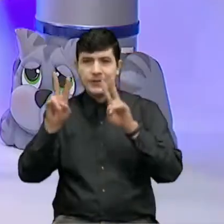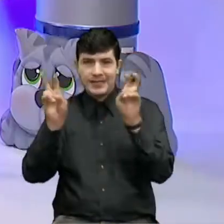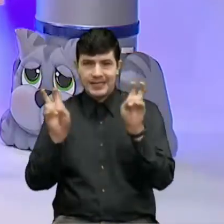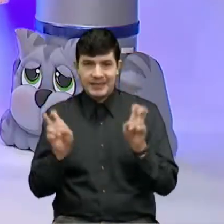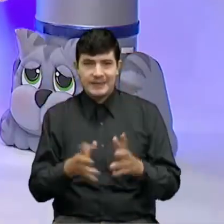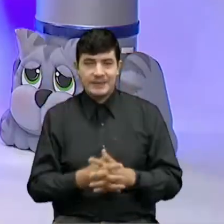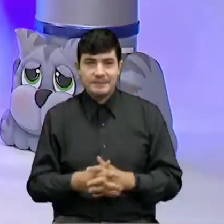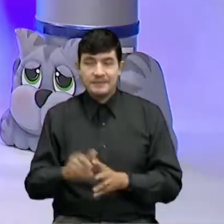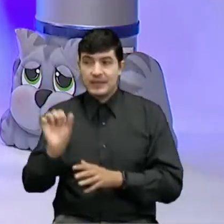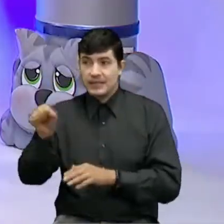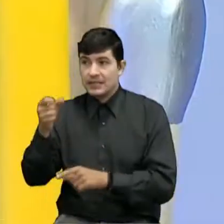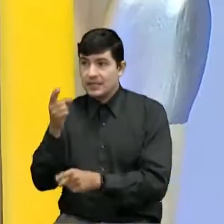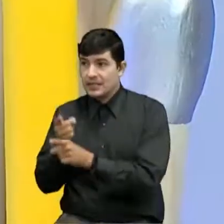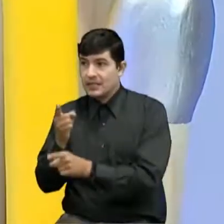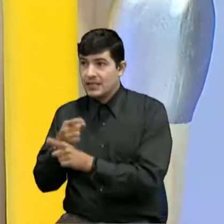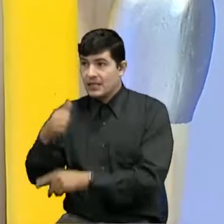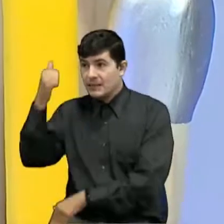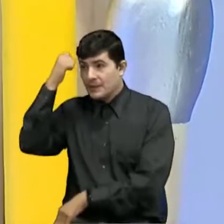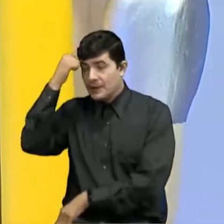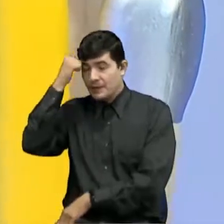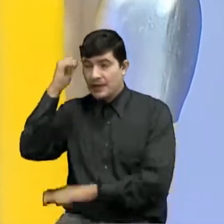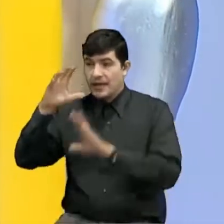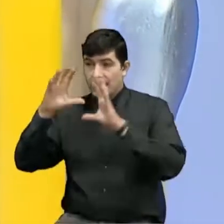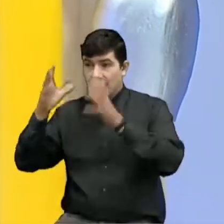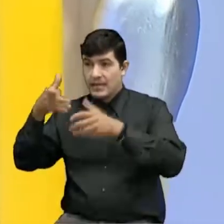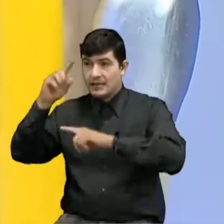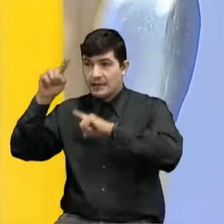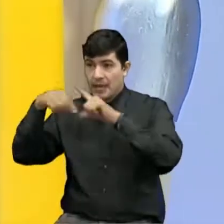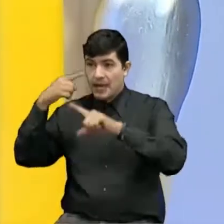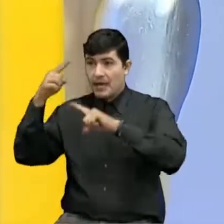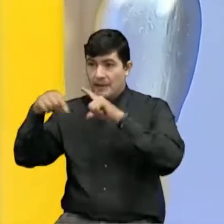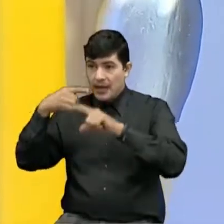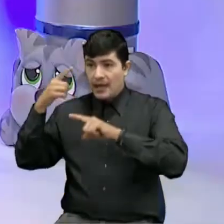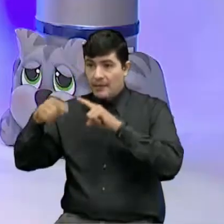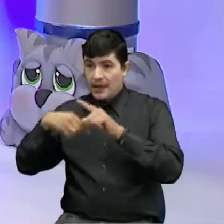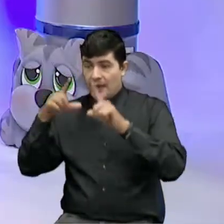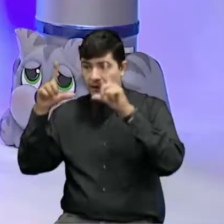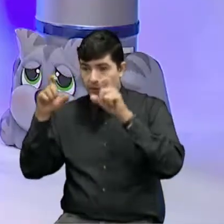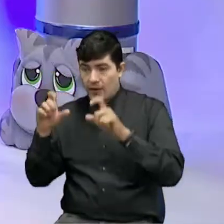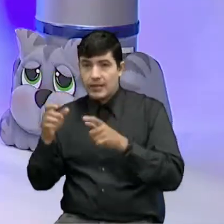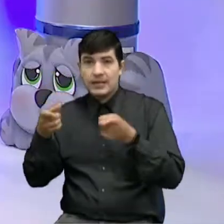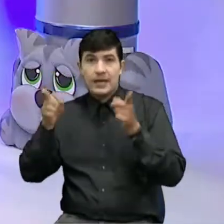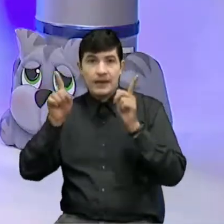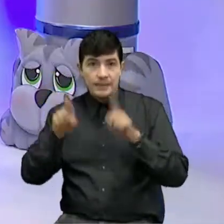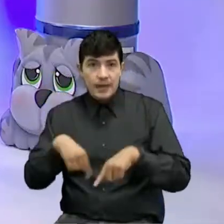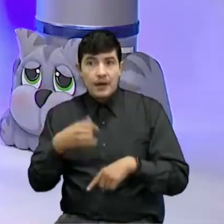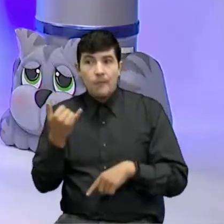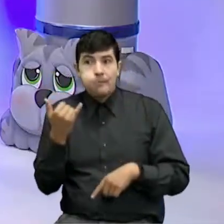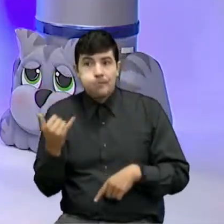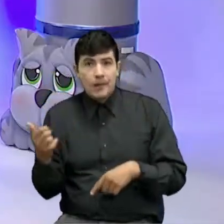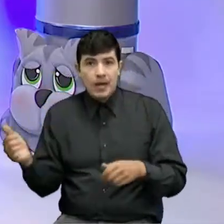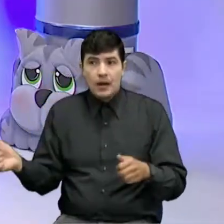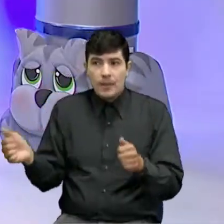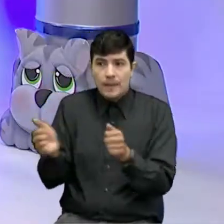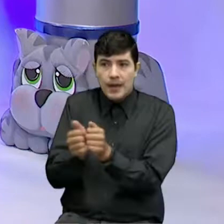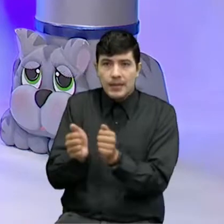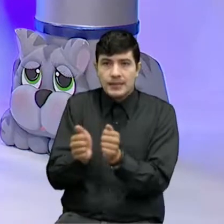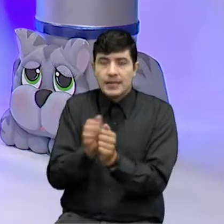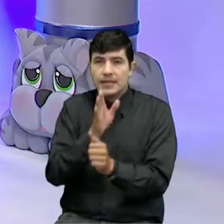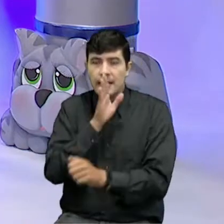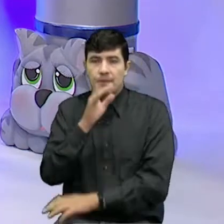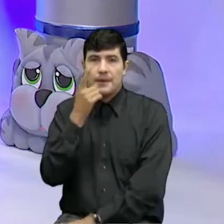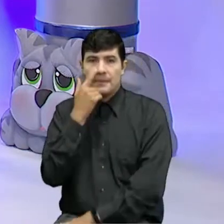profe, a nuestra clase no solamente asisten los niños, también están allí acompañándonos